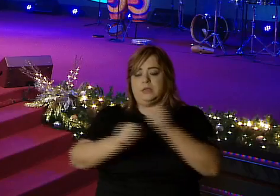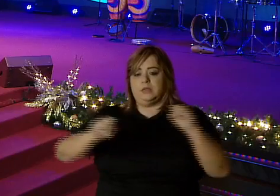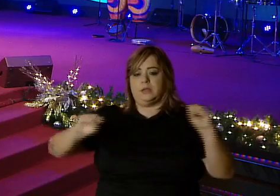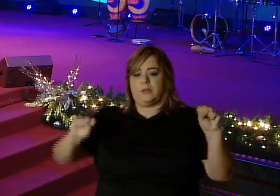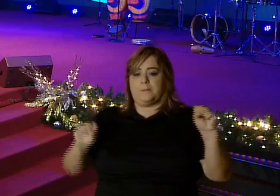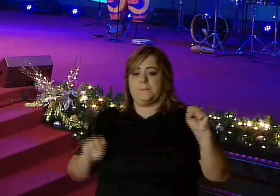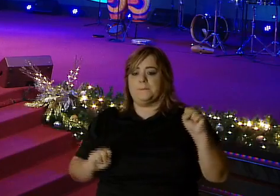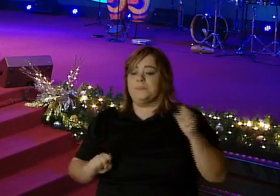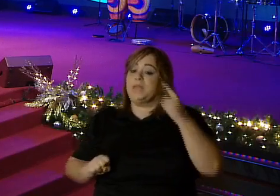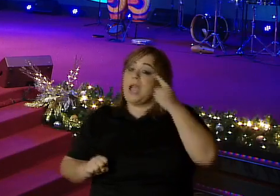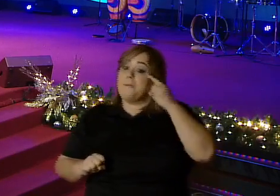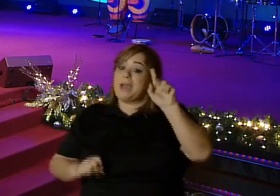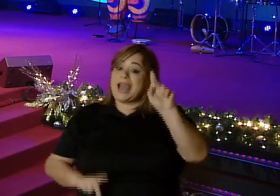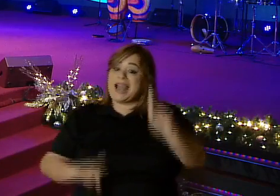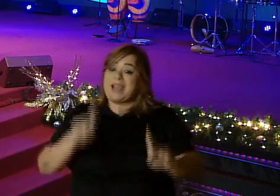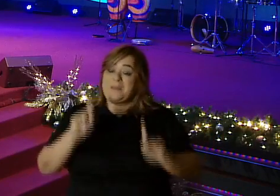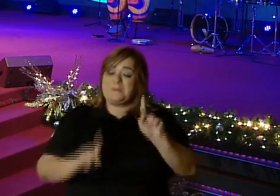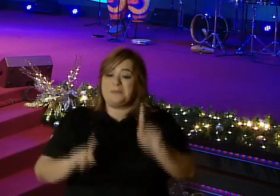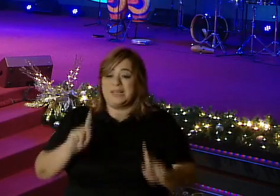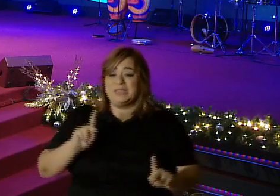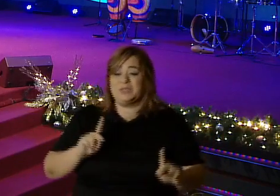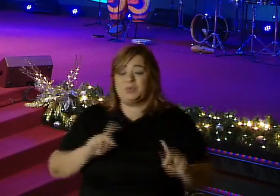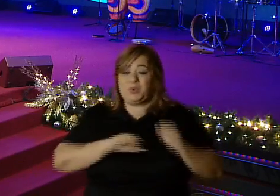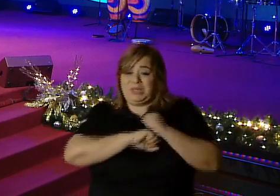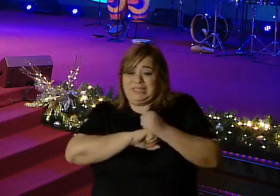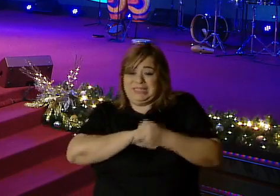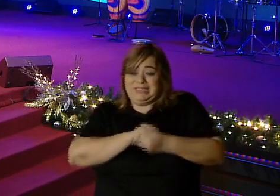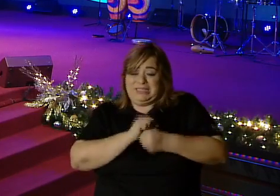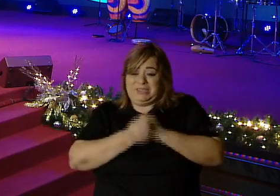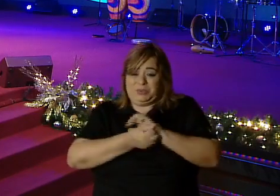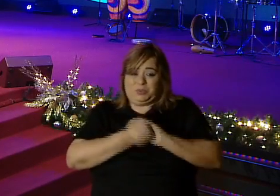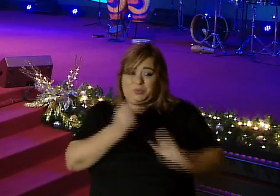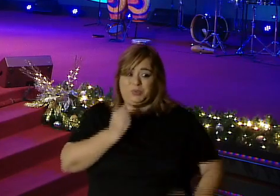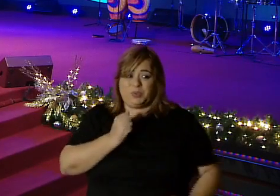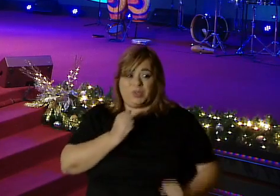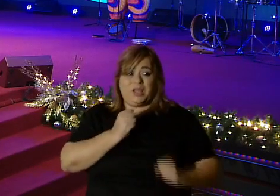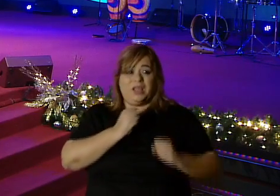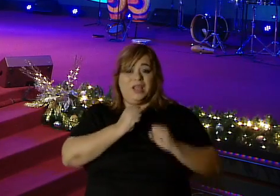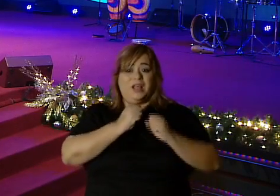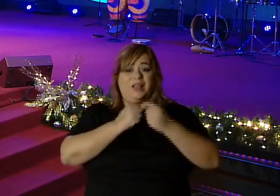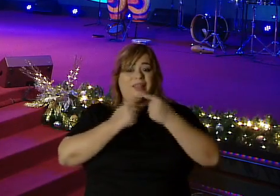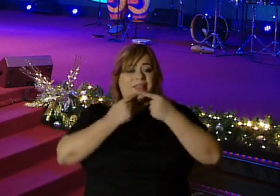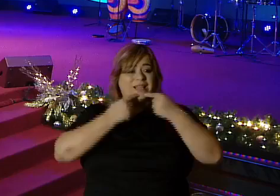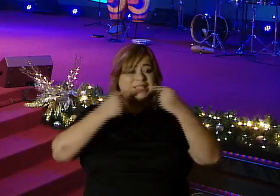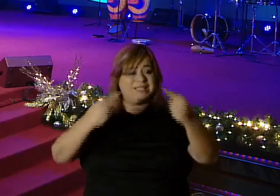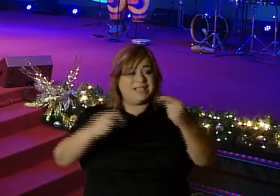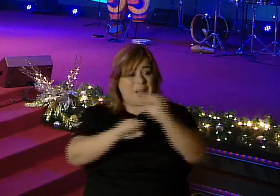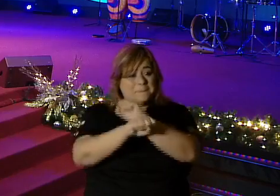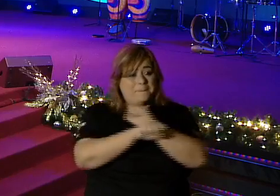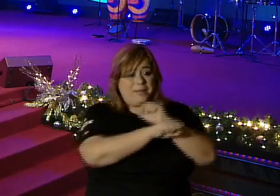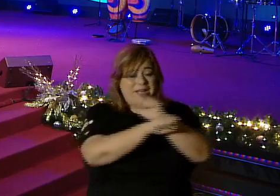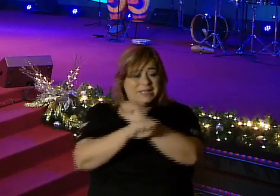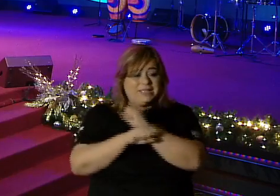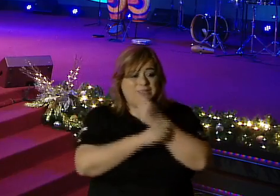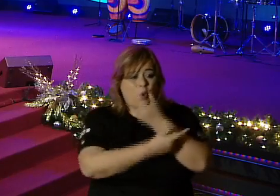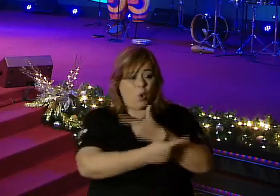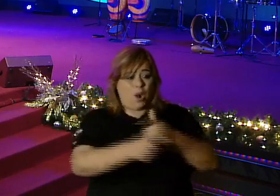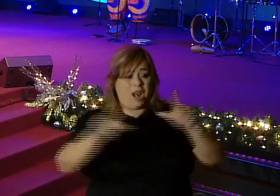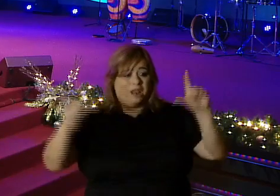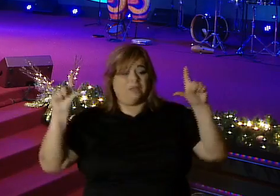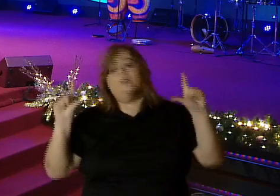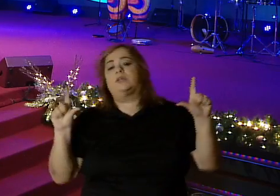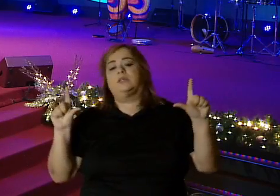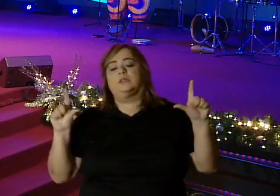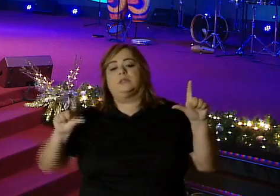los que están abatidos, a vendar a los quebrantados de corazón, a publicar libertad a los cautivos, a los presos, apertura de las